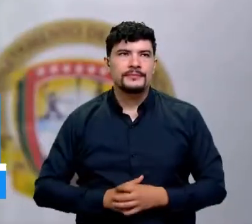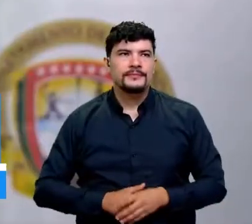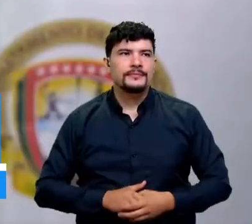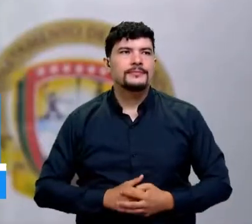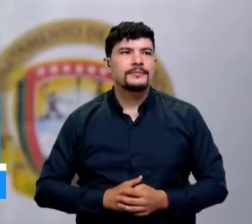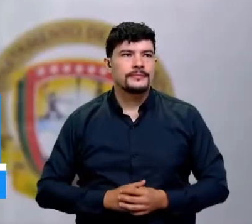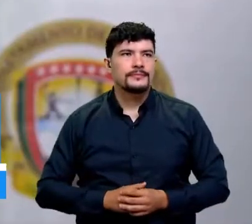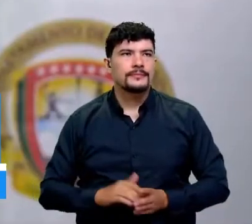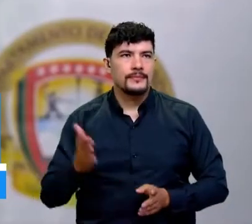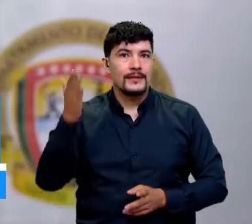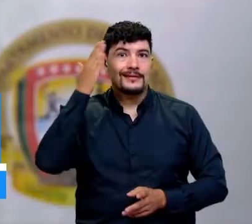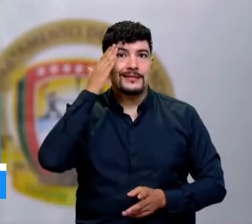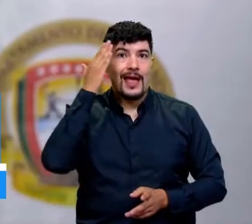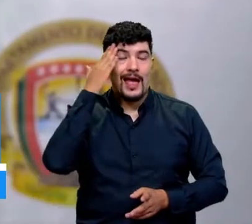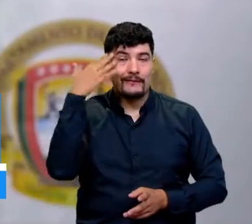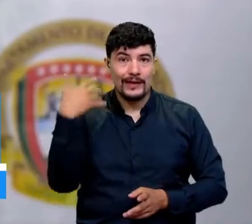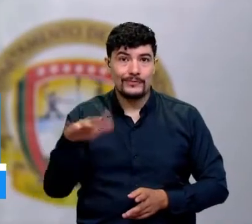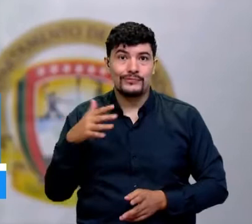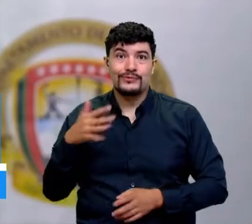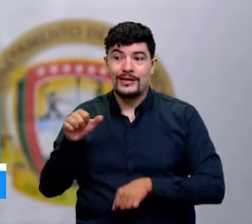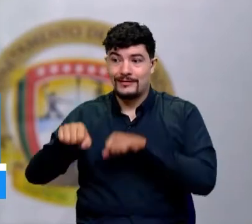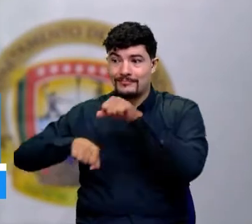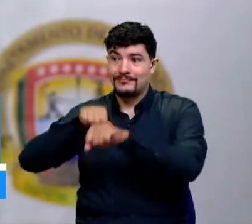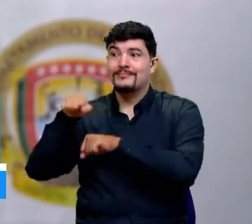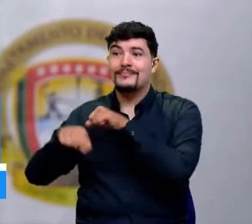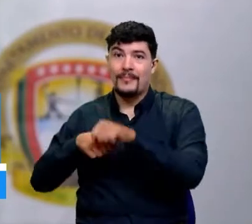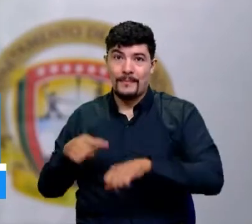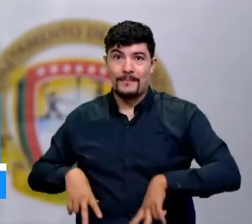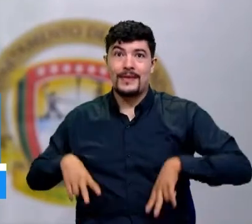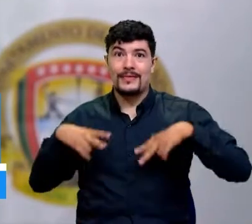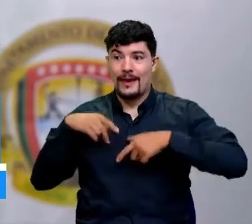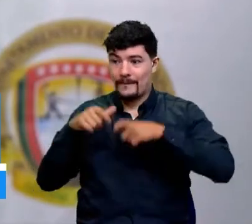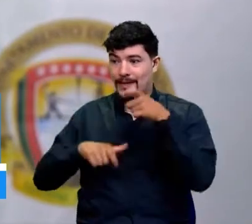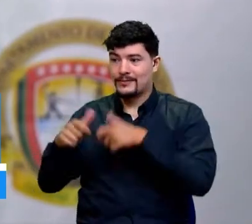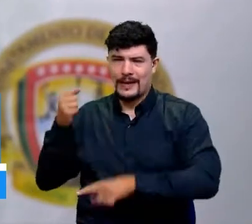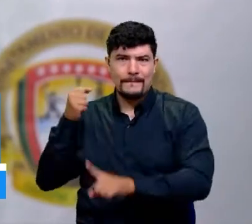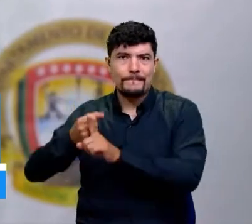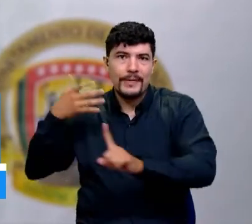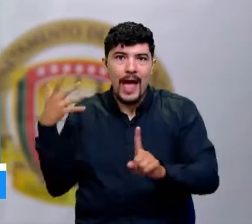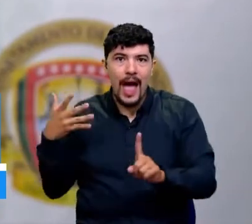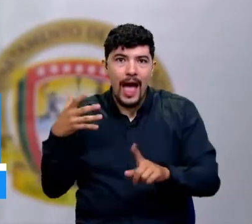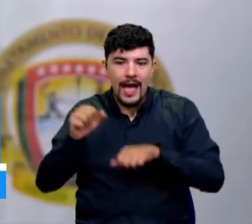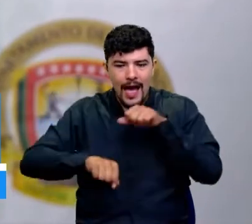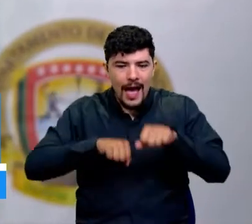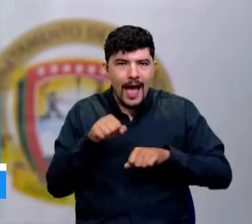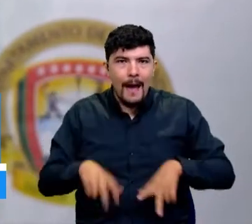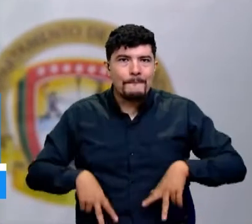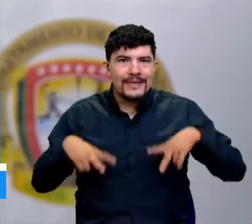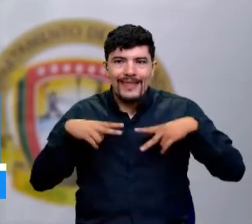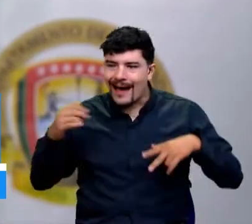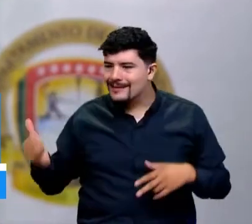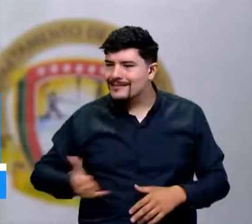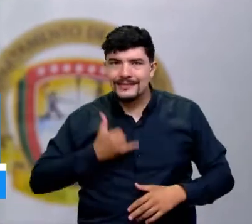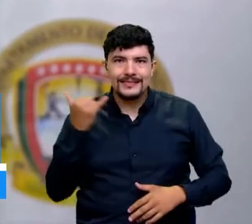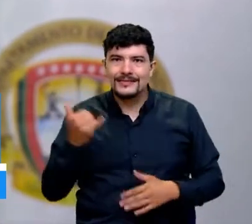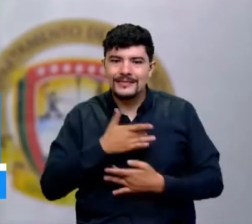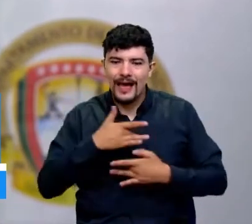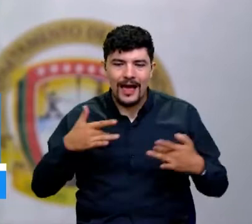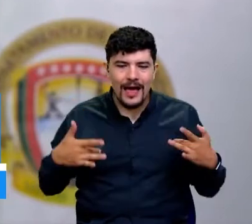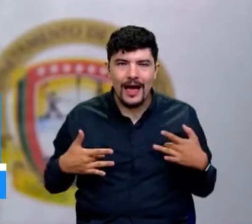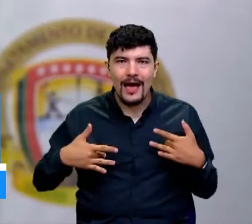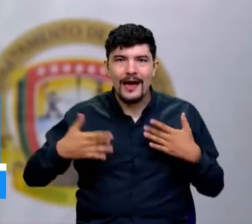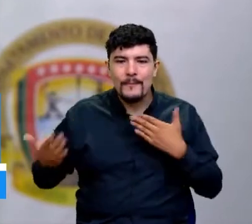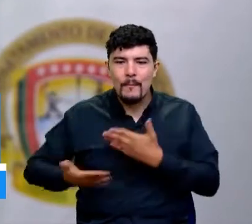Nosotros sabemos que el ciclismo impacta la vida de las personas, que es un estilo de vida, que es una tendencia y una